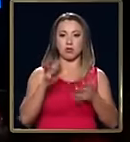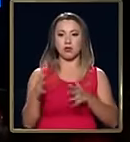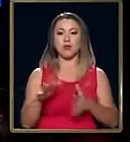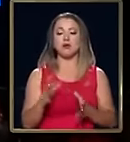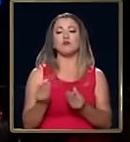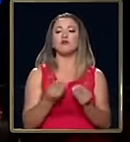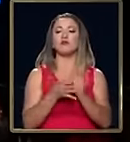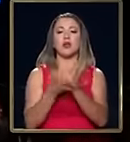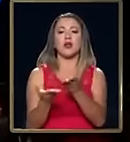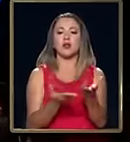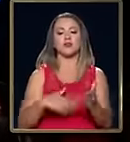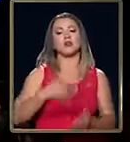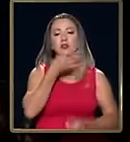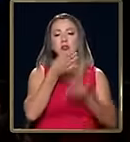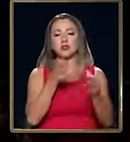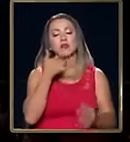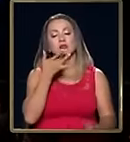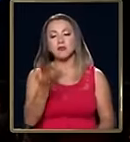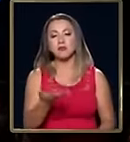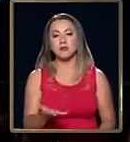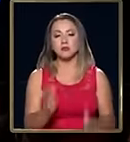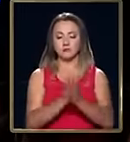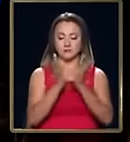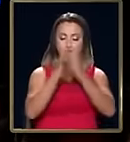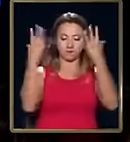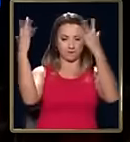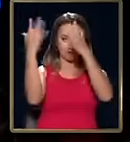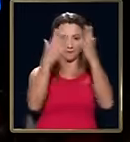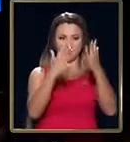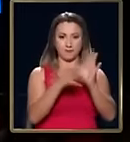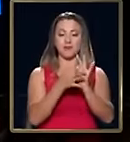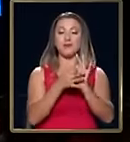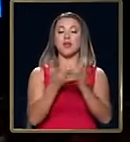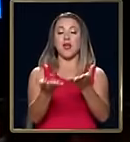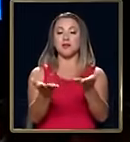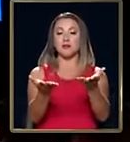Muchas gracias. Quiero decirles simplemente que... Gracias.